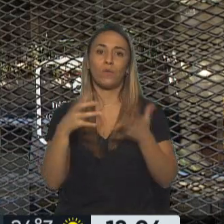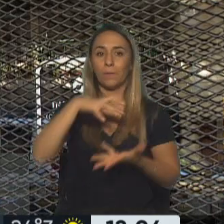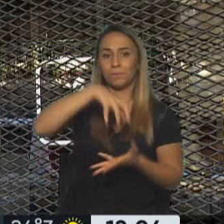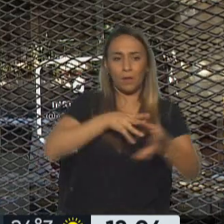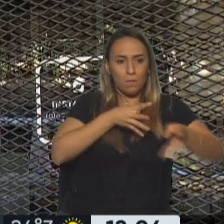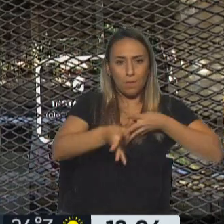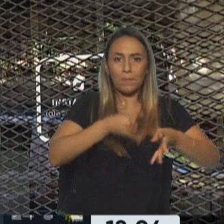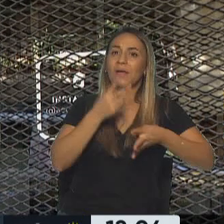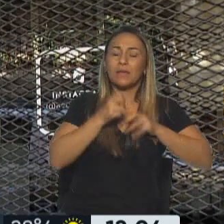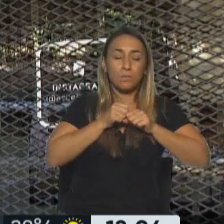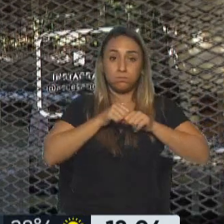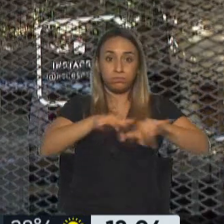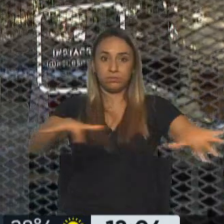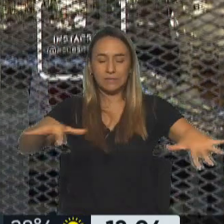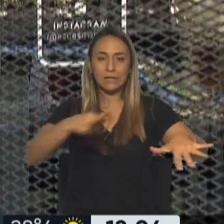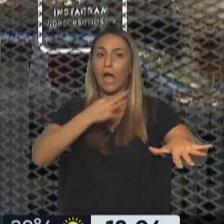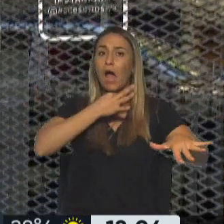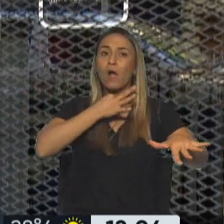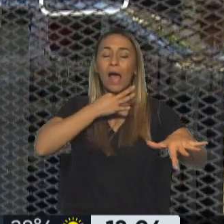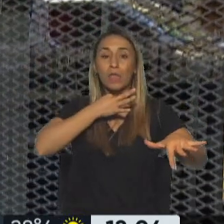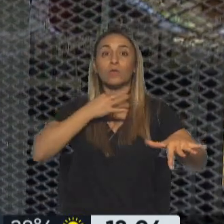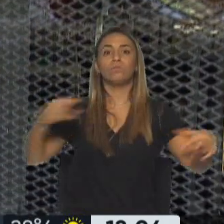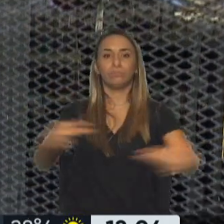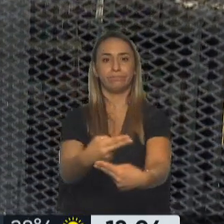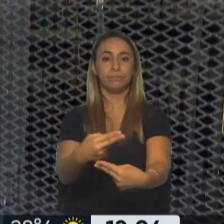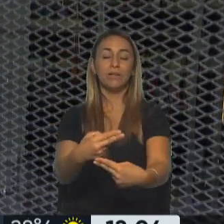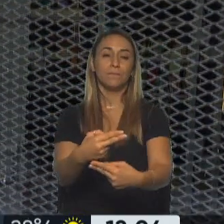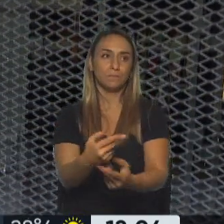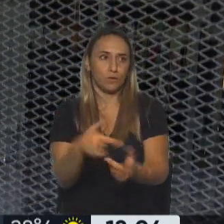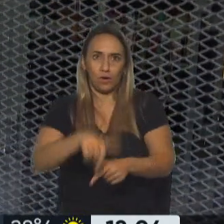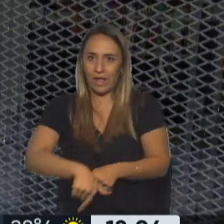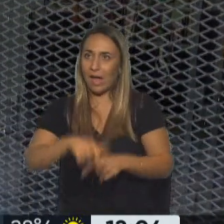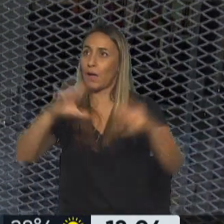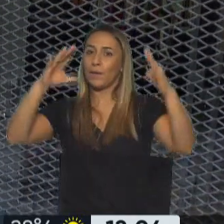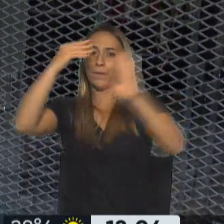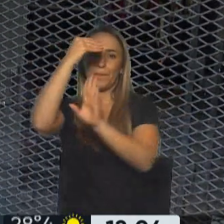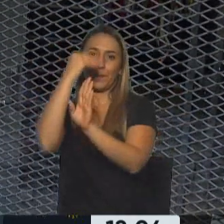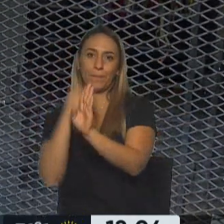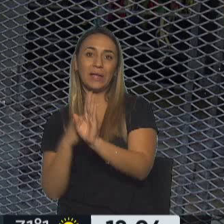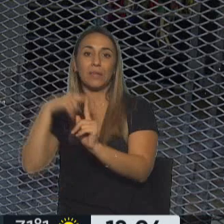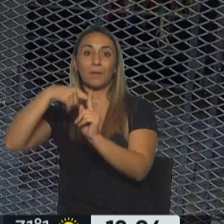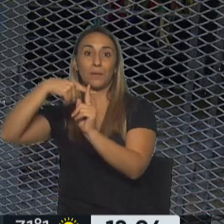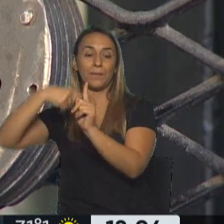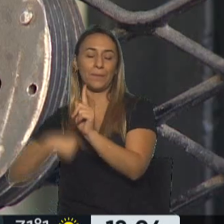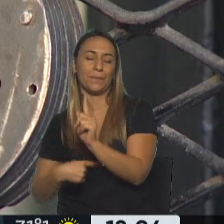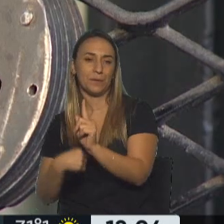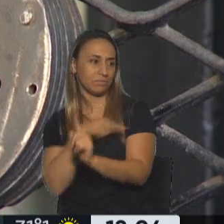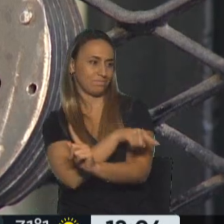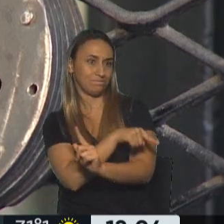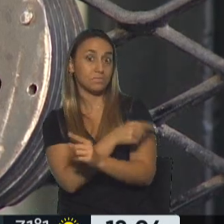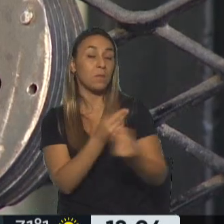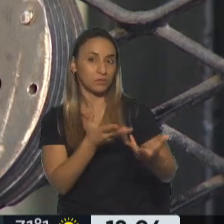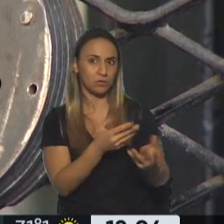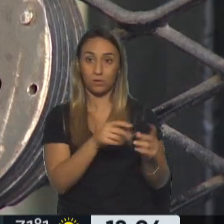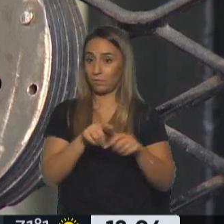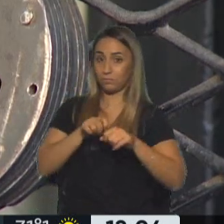Pero ahora todo cambió. Exactamente, pero bueno, hay que ver si hay algún otro problema de fondo por el cual Edesur no estuvo a la altura de las circunstancias. Para hacer los